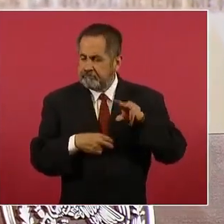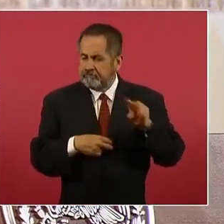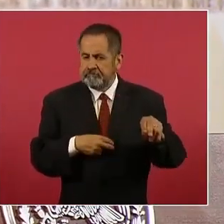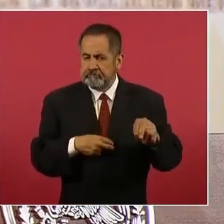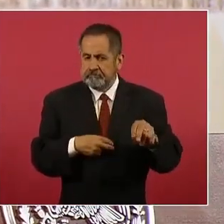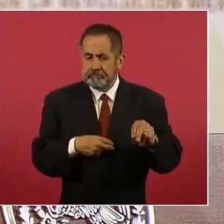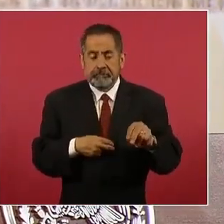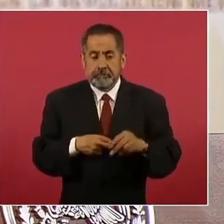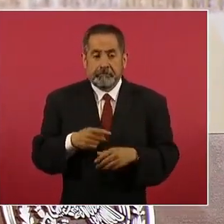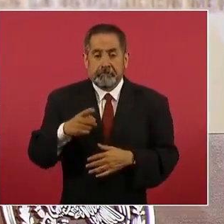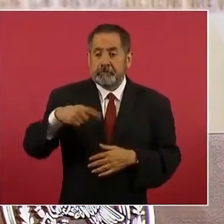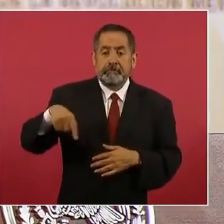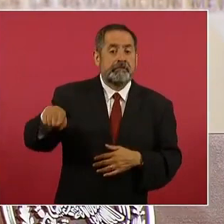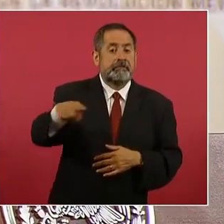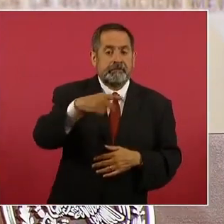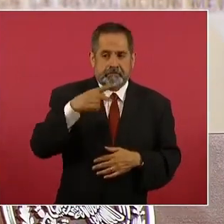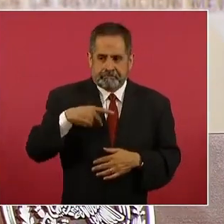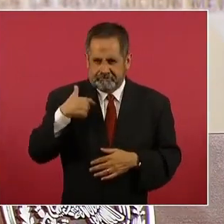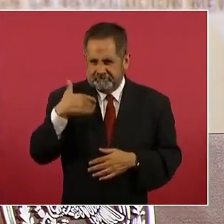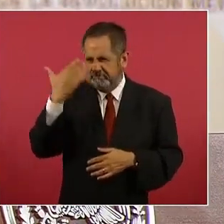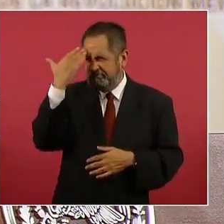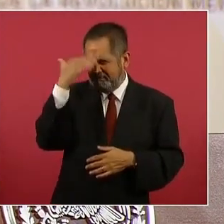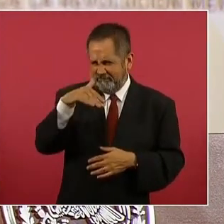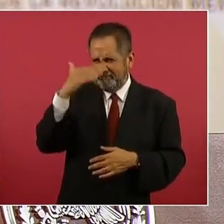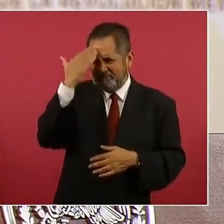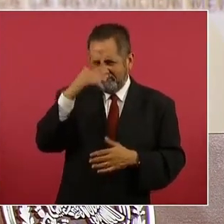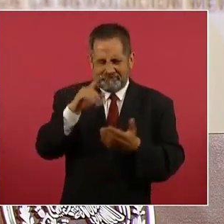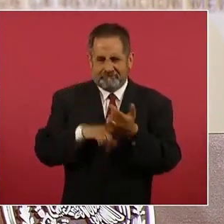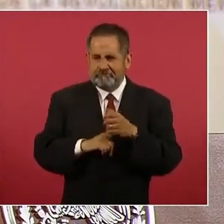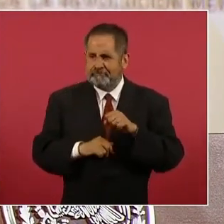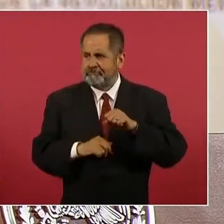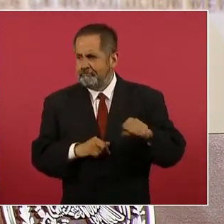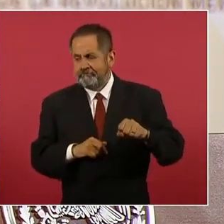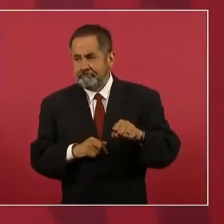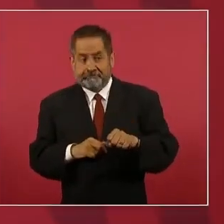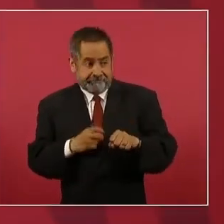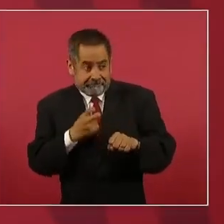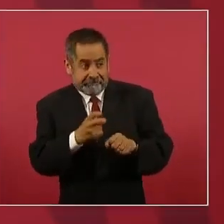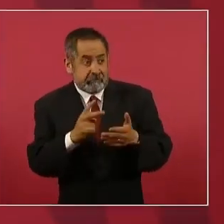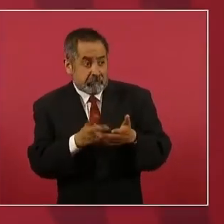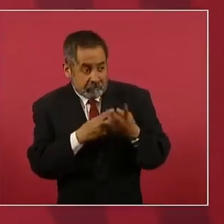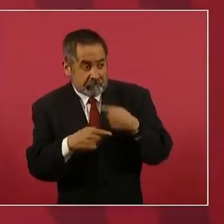y la gente está muy consciente de que eso no.